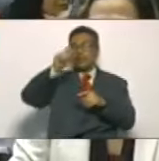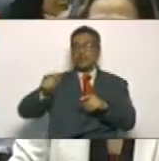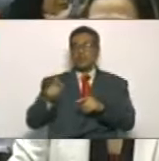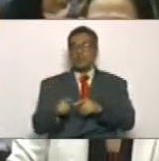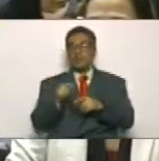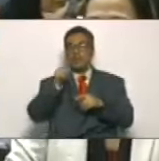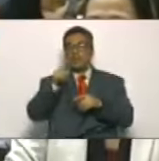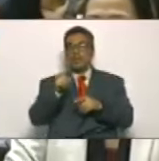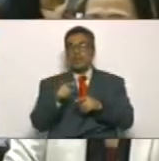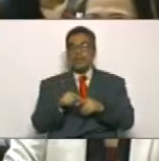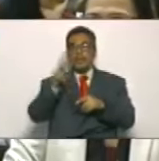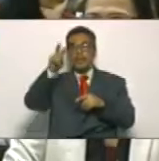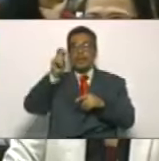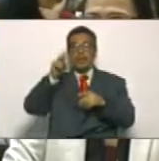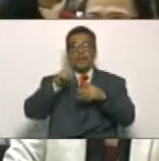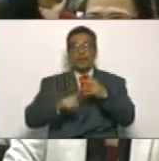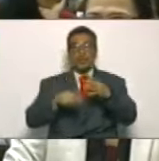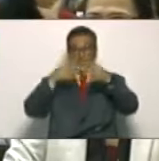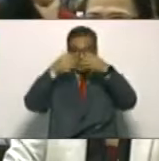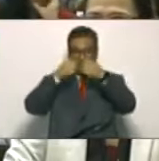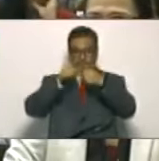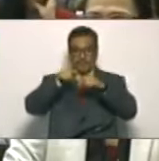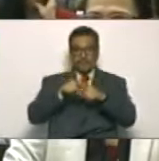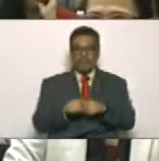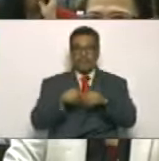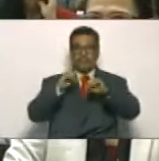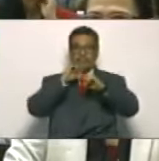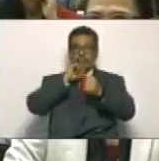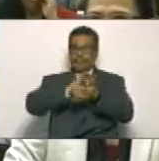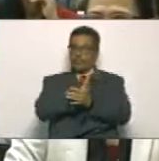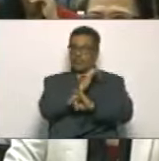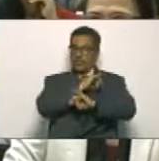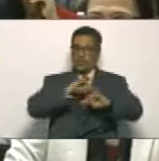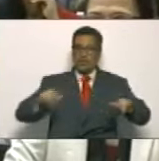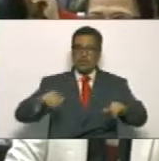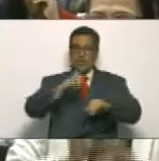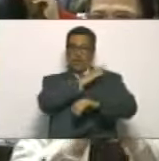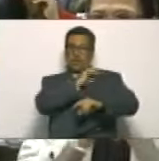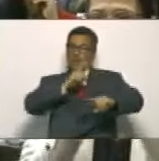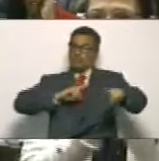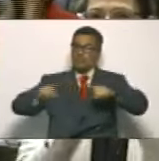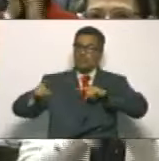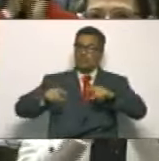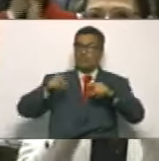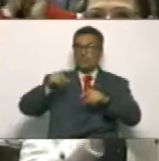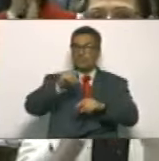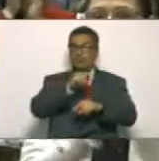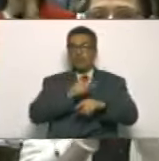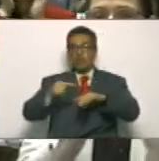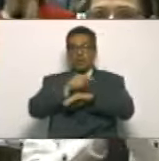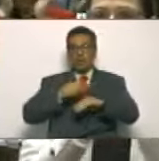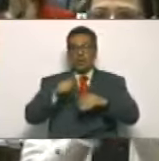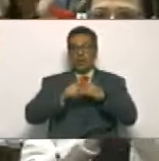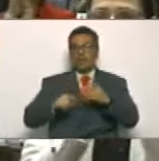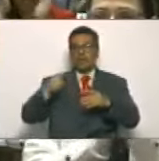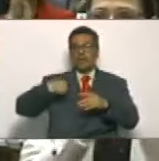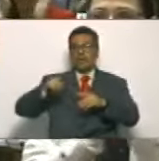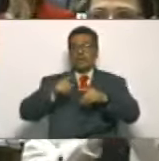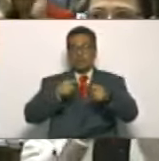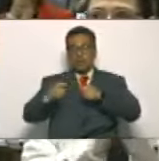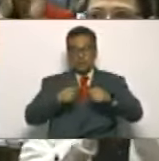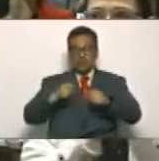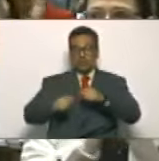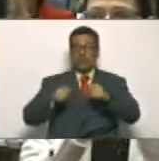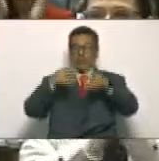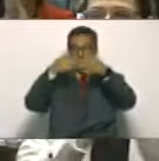de libertad están bajo el nuevo régimen penitenciario. Se acabaron los pranatos en este país, el Estado tiene el control del 100% de